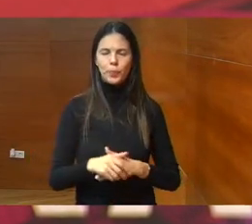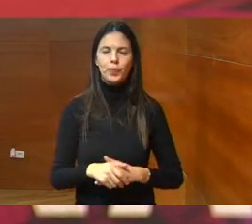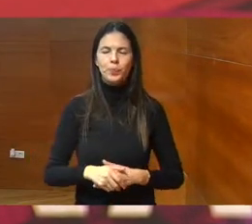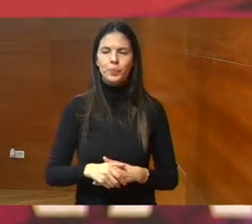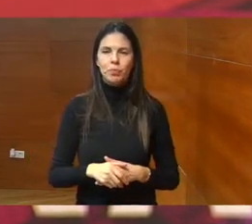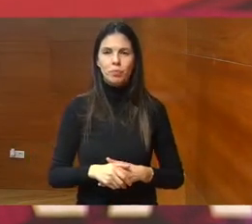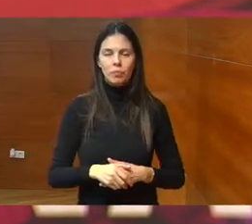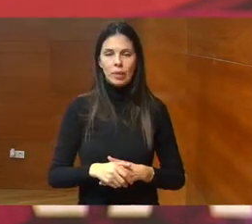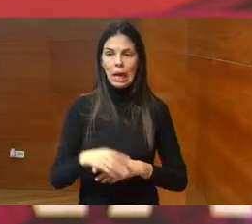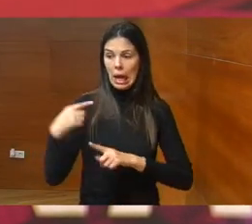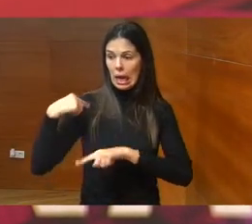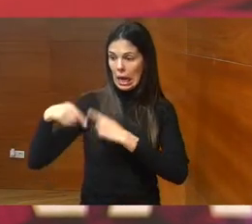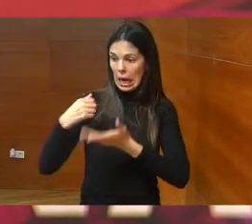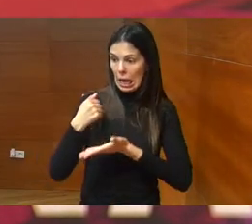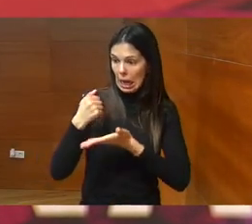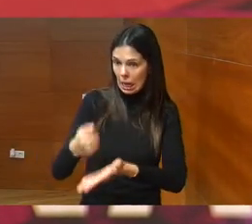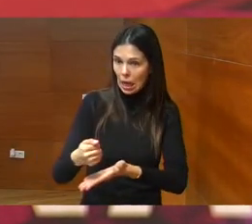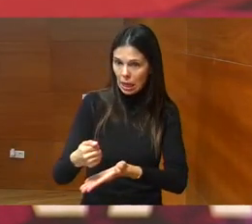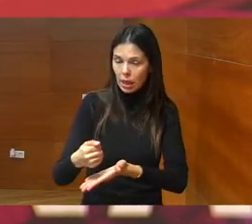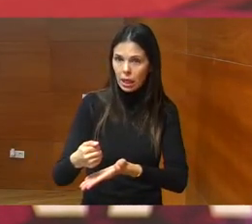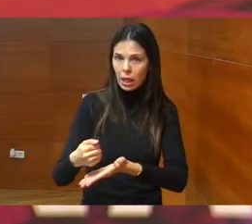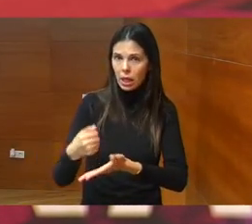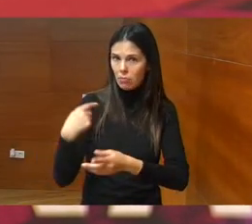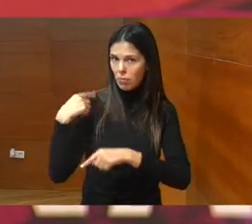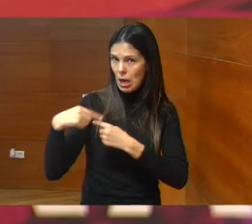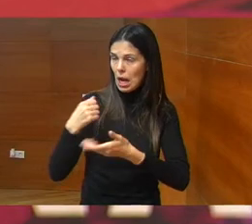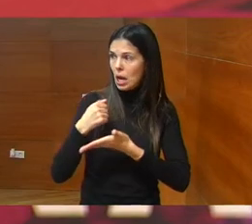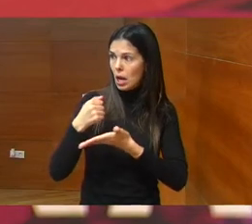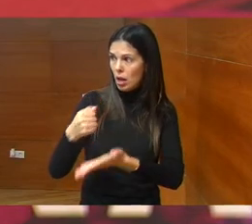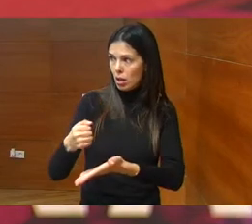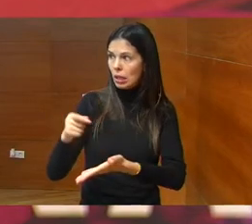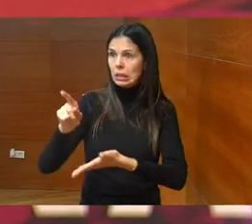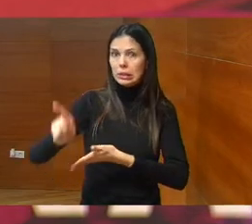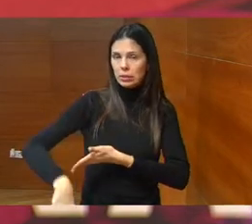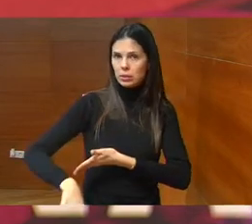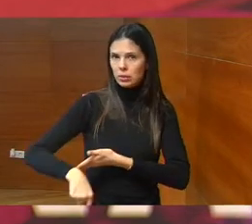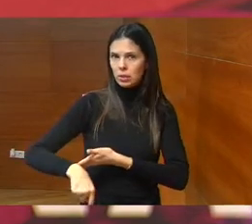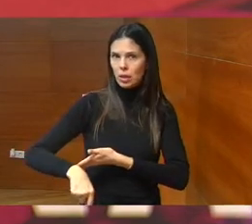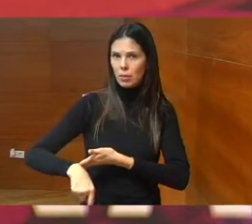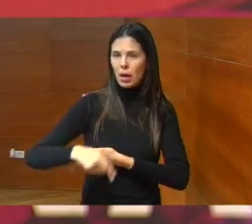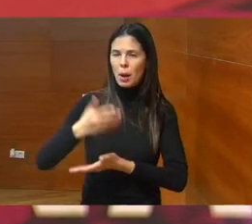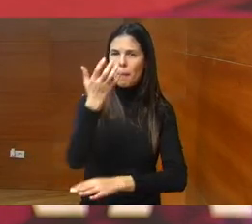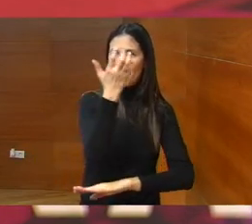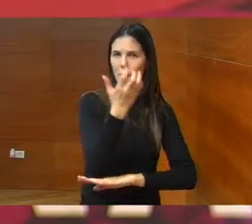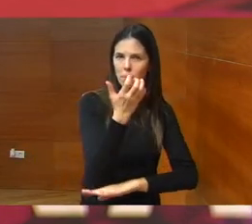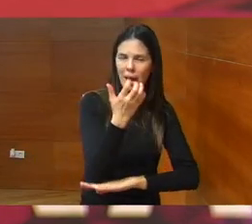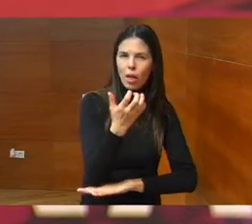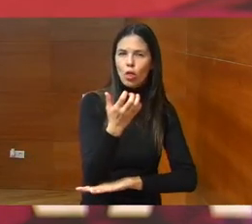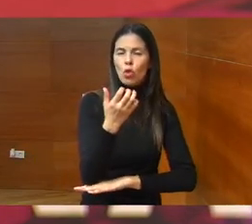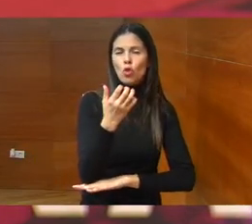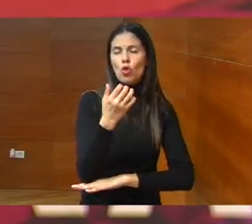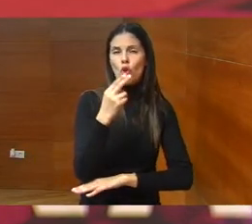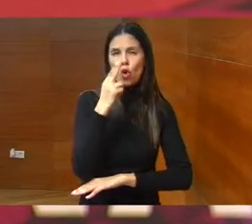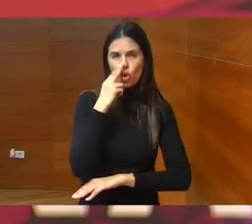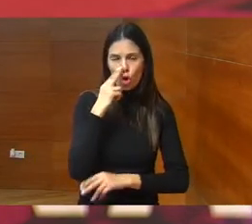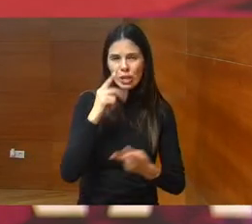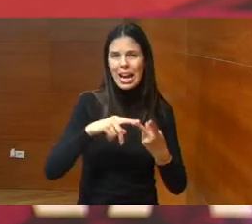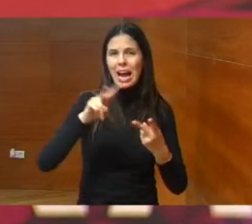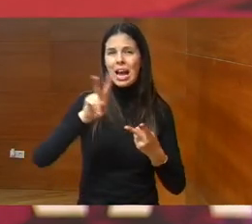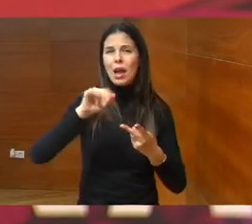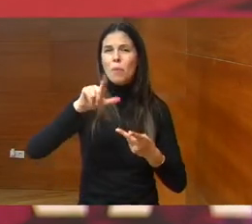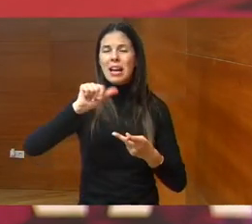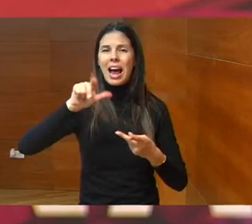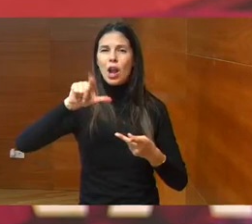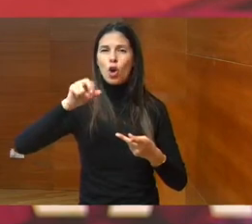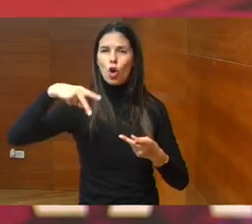erdó entre otros como descendente de Duque de Patiño cura totalmente de villalonga y de no haya que llevaba directo